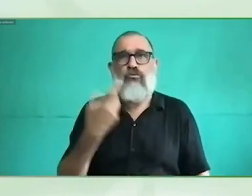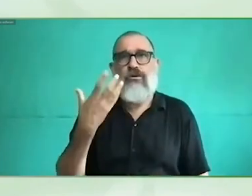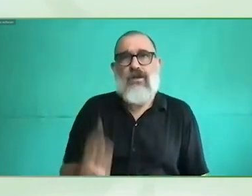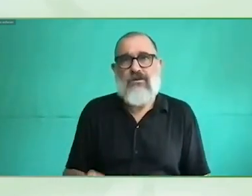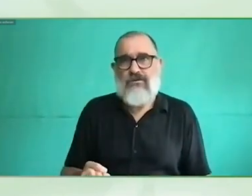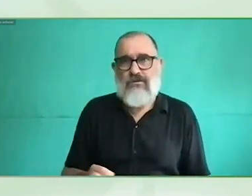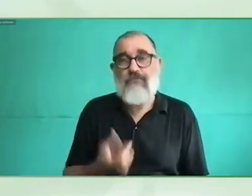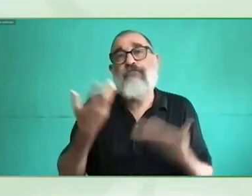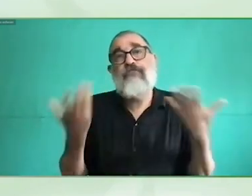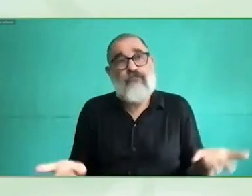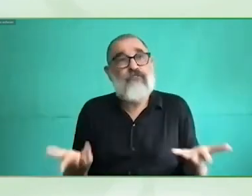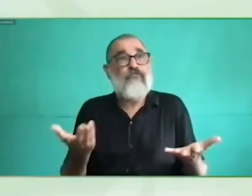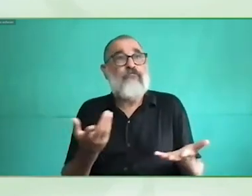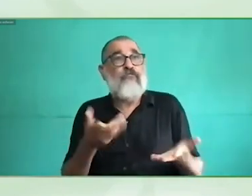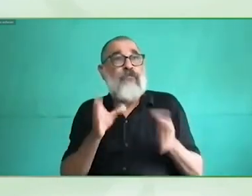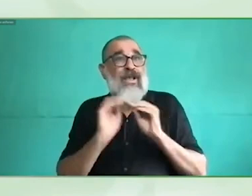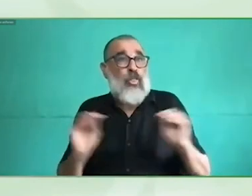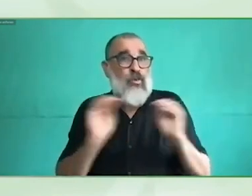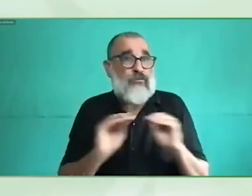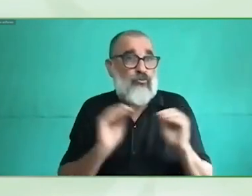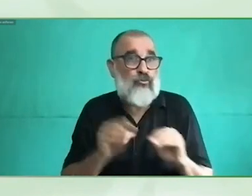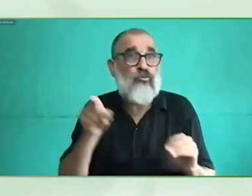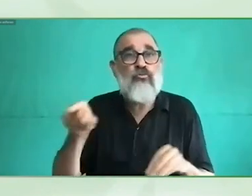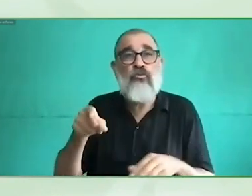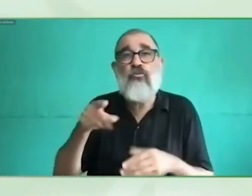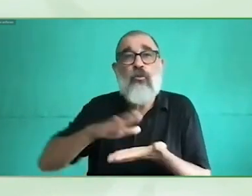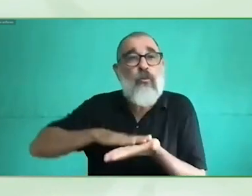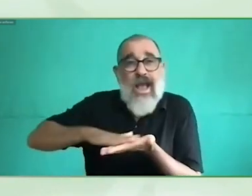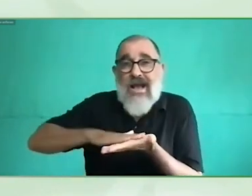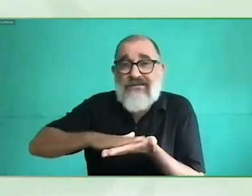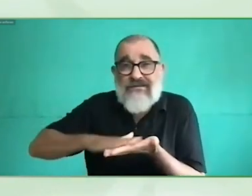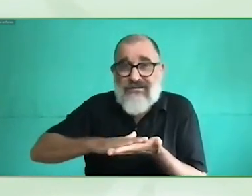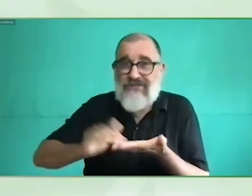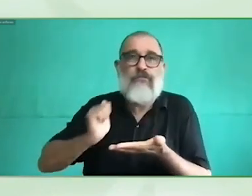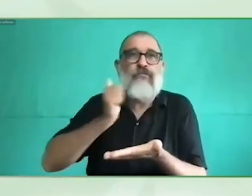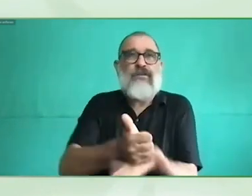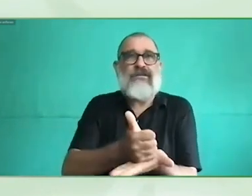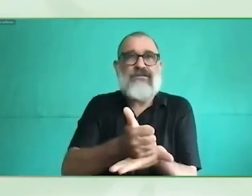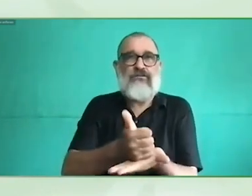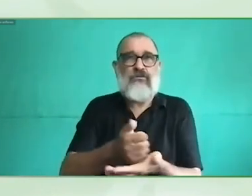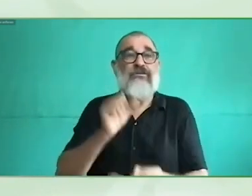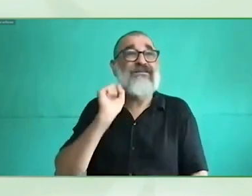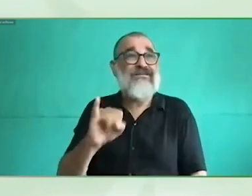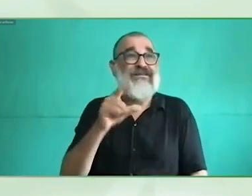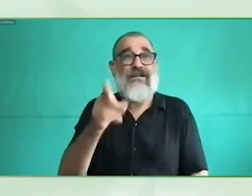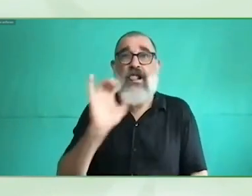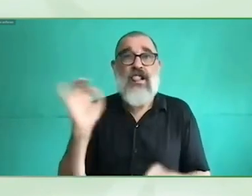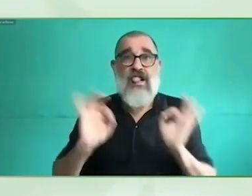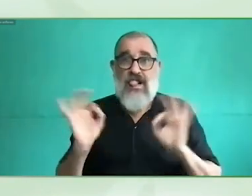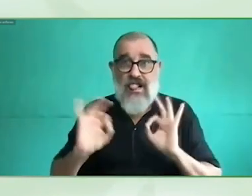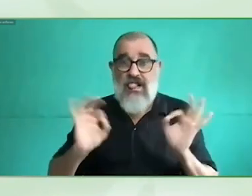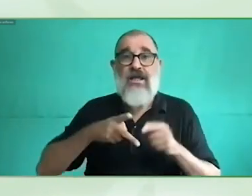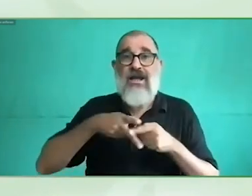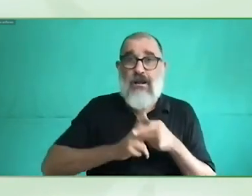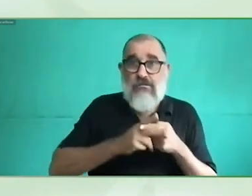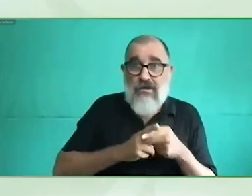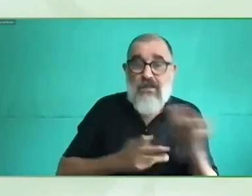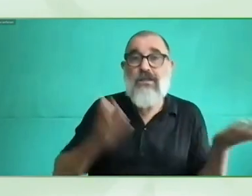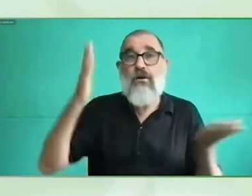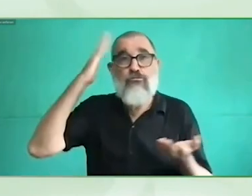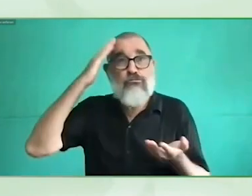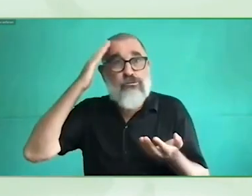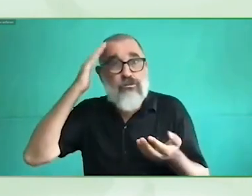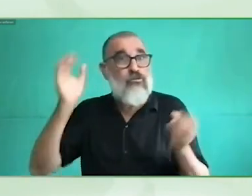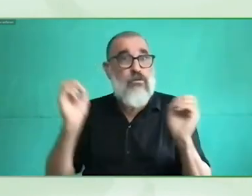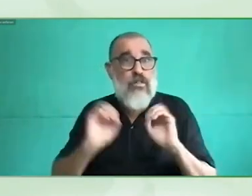arte es participar el deporte es participar Sí porque te estás involucrando con Personas que